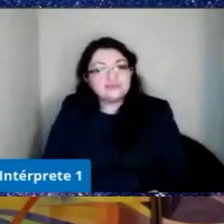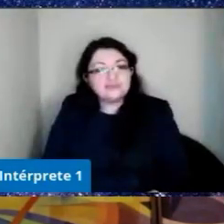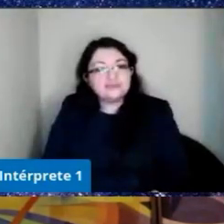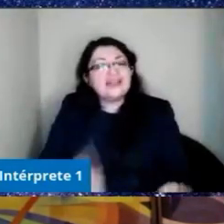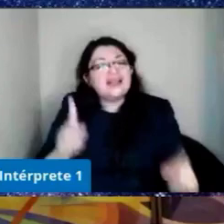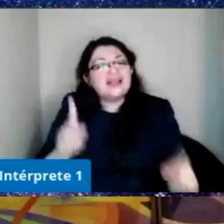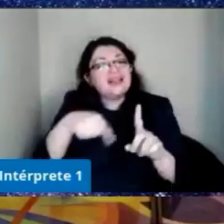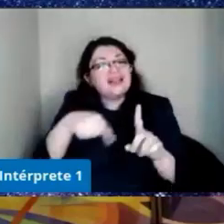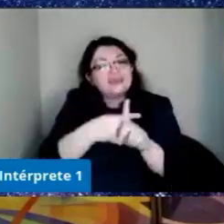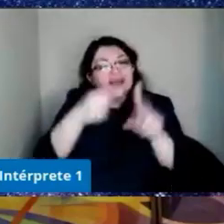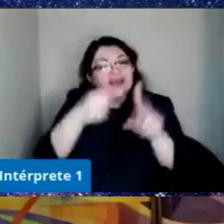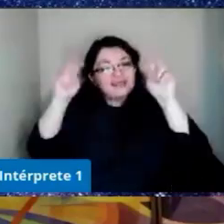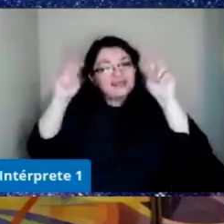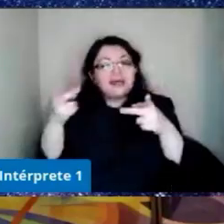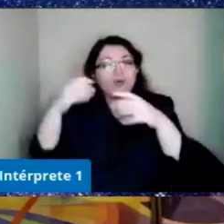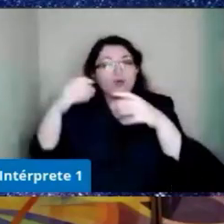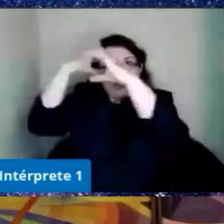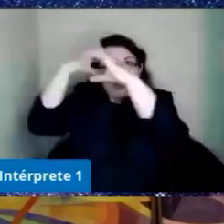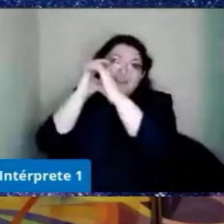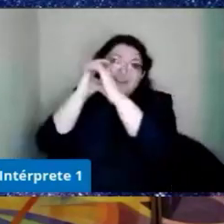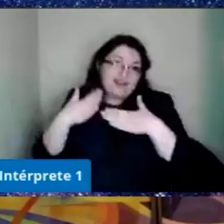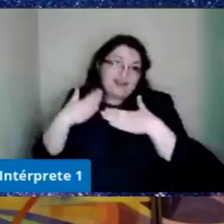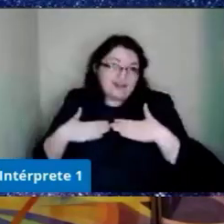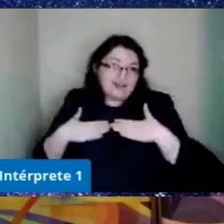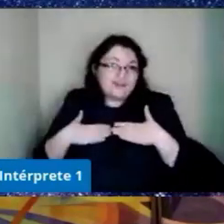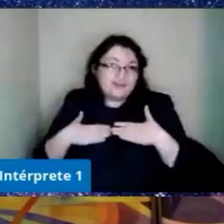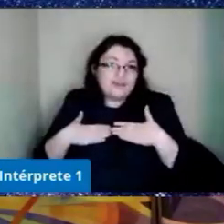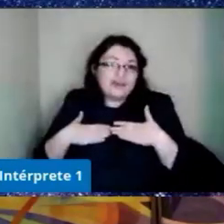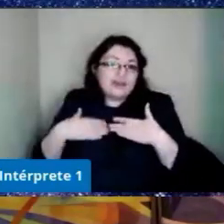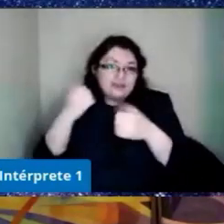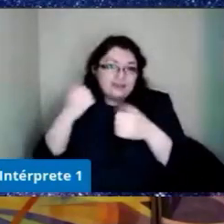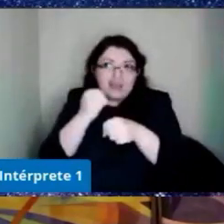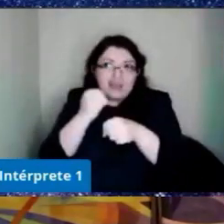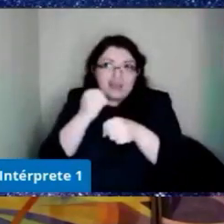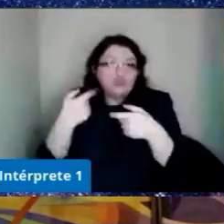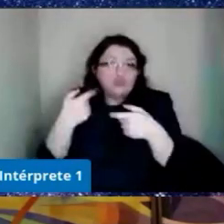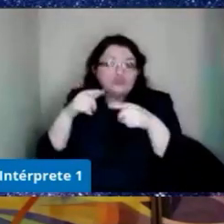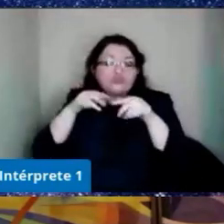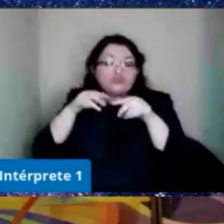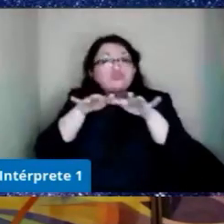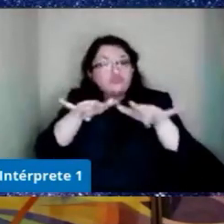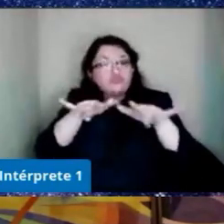es el lugar desde donde yo vengo, desde la difusión de astronomía, también está